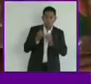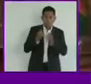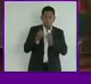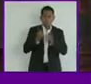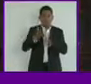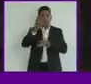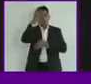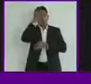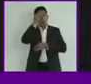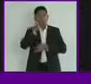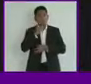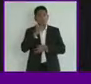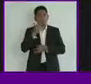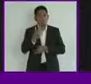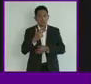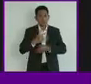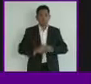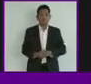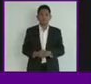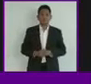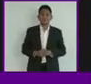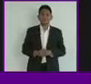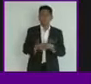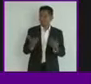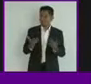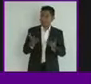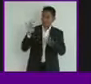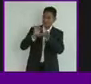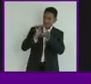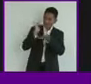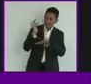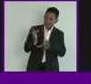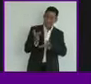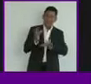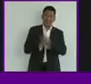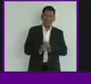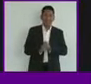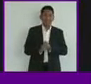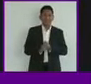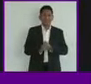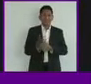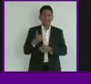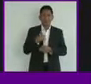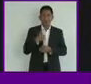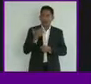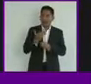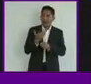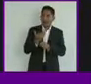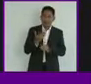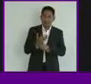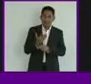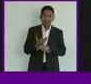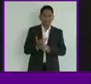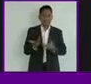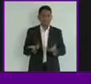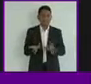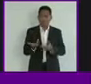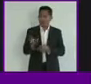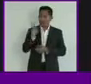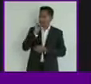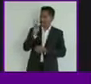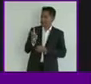Excelente, Diego. Fluimos más, ¿no? Te sentiste más cómodo. Espero sí, porque me da la impresión de que no estoy haciendo mi esfuerzo claro para hacerte